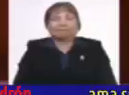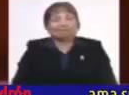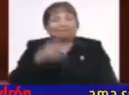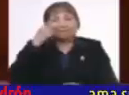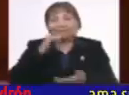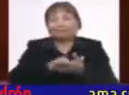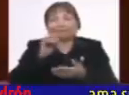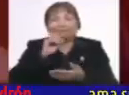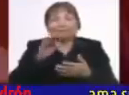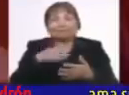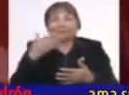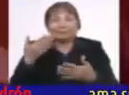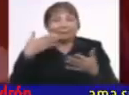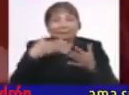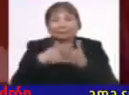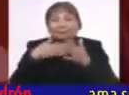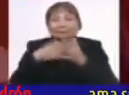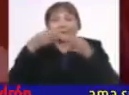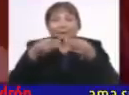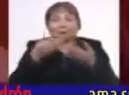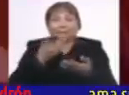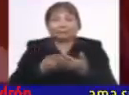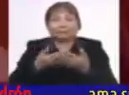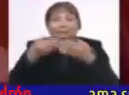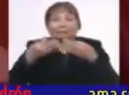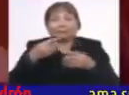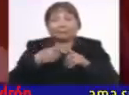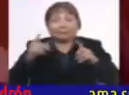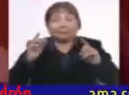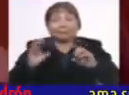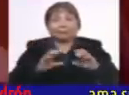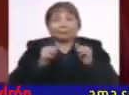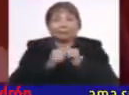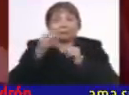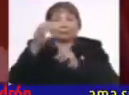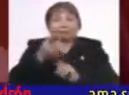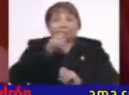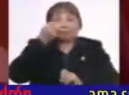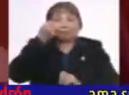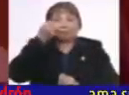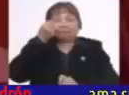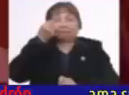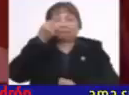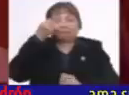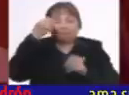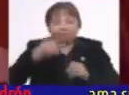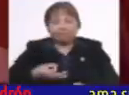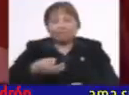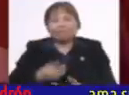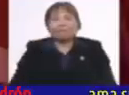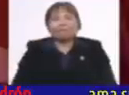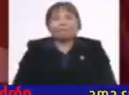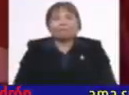para que no haya ninguna afectación a derechos fundamentales pero a la vez se recupere firmemente